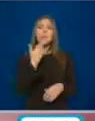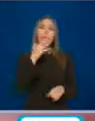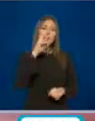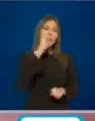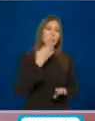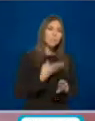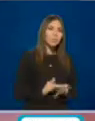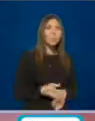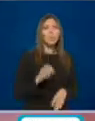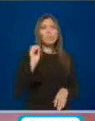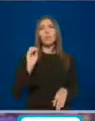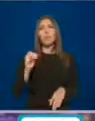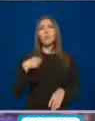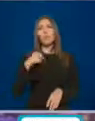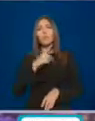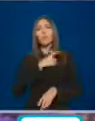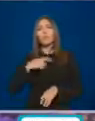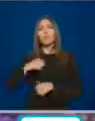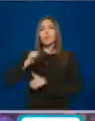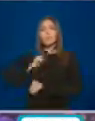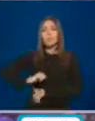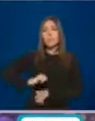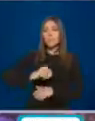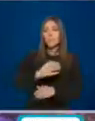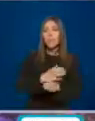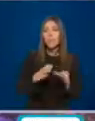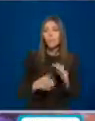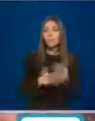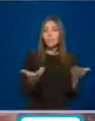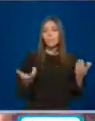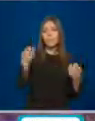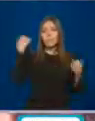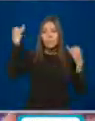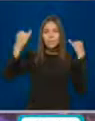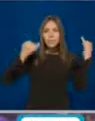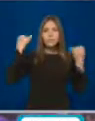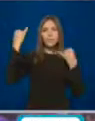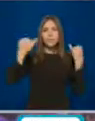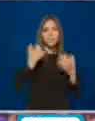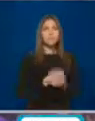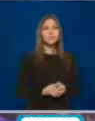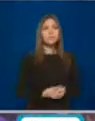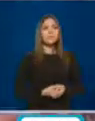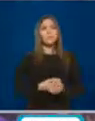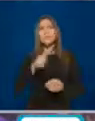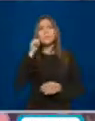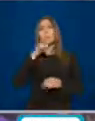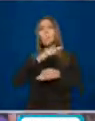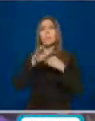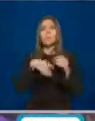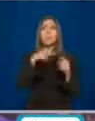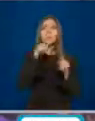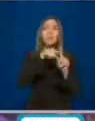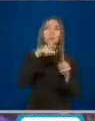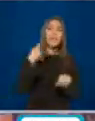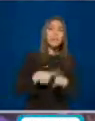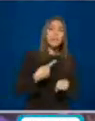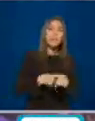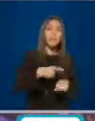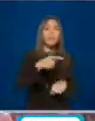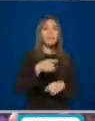responsabilidad, no tenerme que hacer cargo de esto. Sí. El otro síndrome que se les reprocha, ¿no? Es que están con